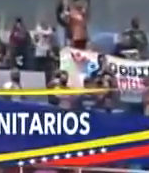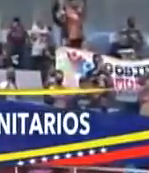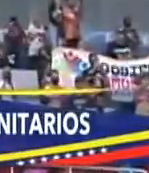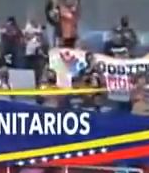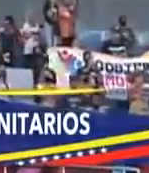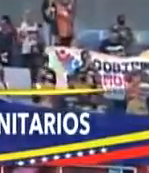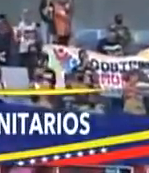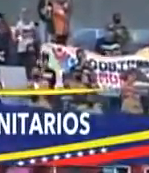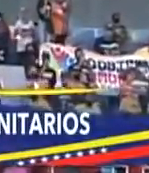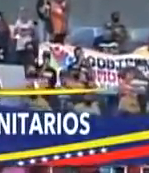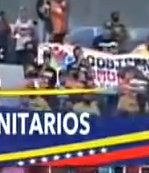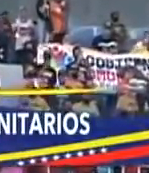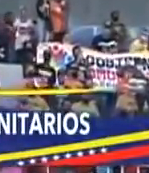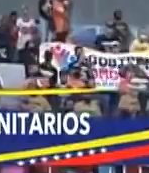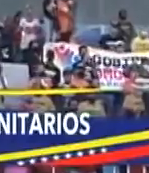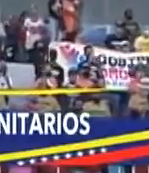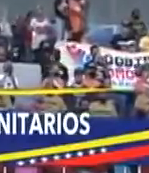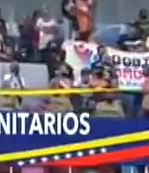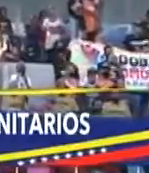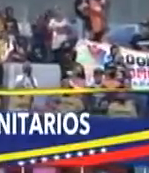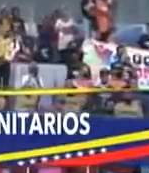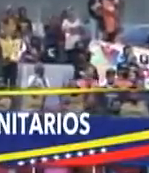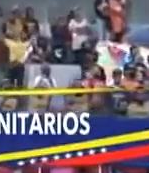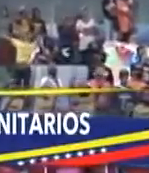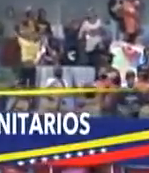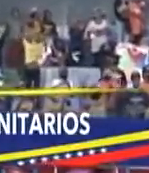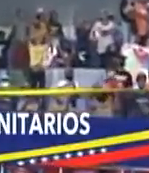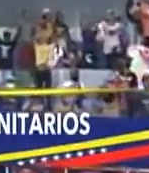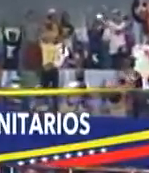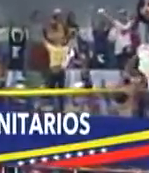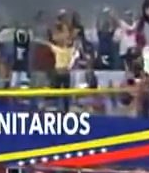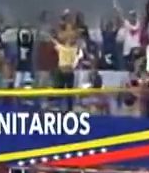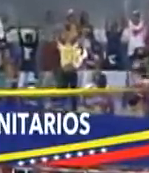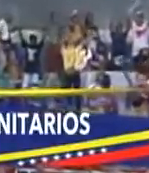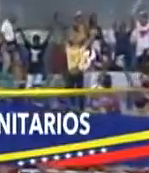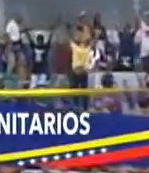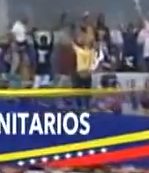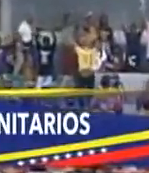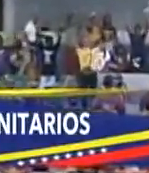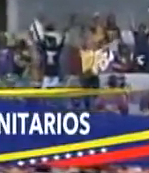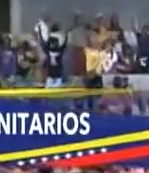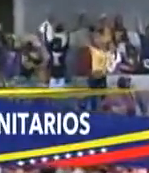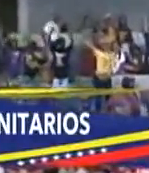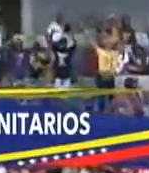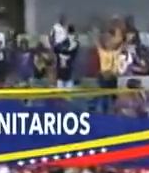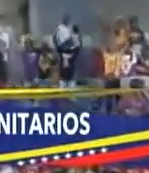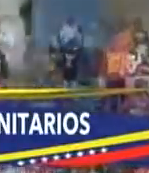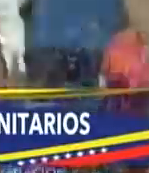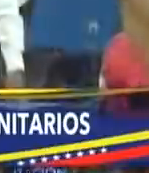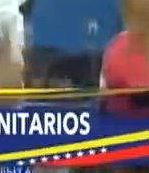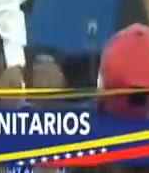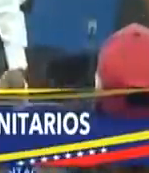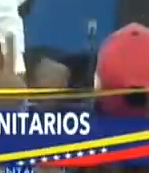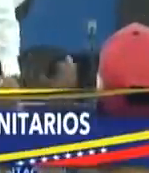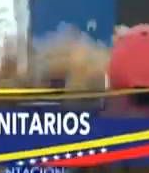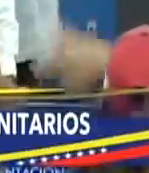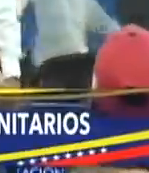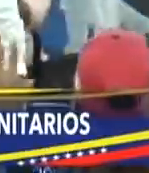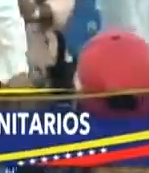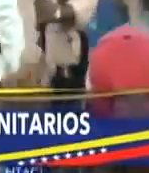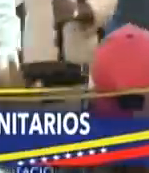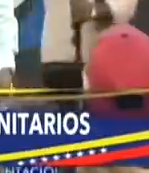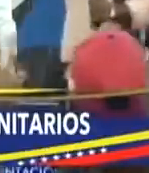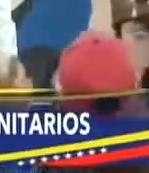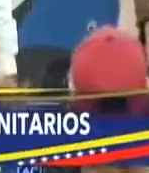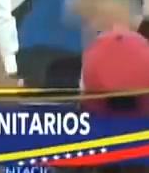del estado La Guaira. Más de 600 gobiernos comunitarios ya se ha constituido acá en